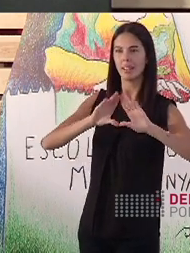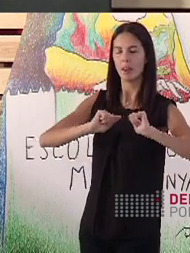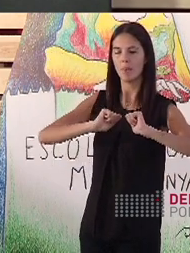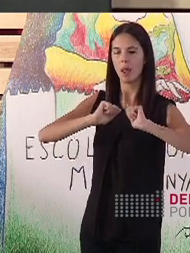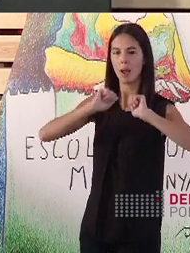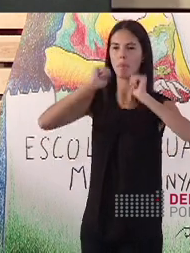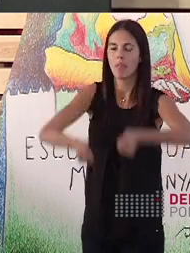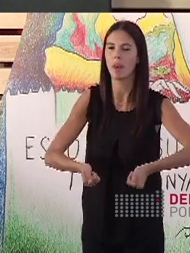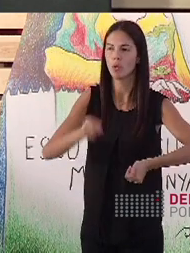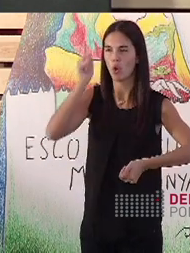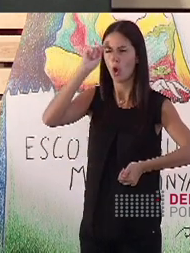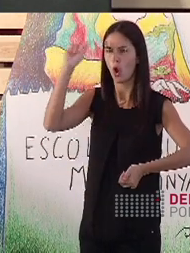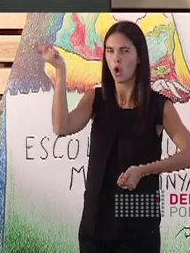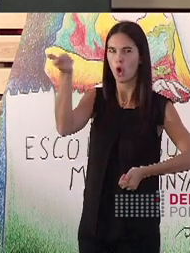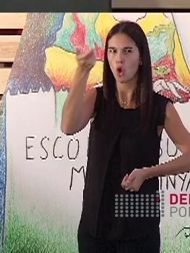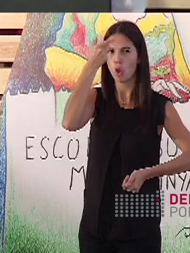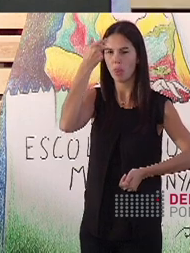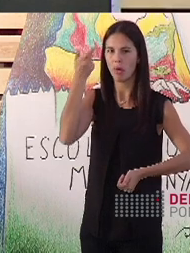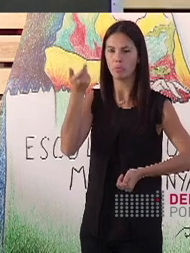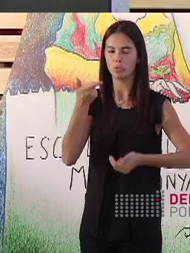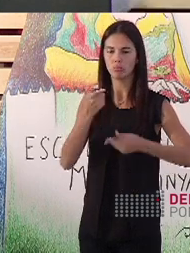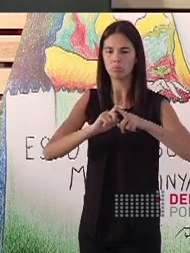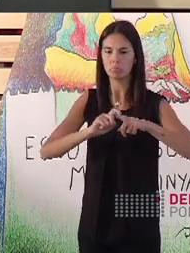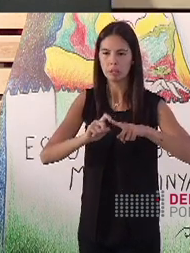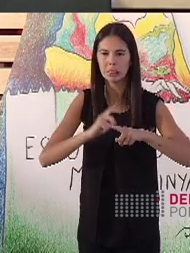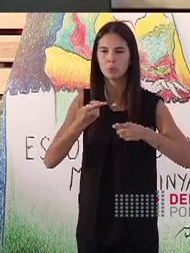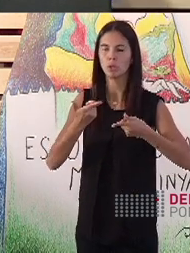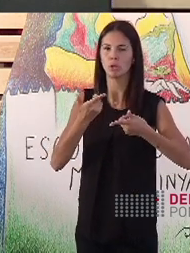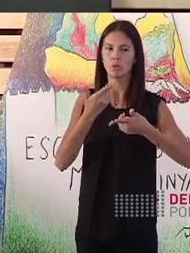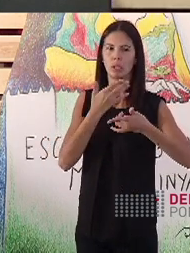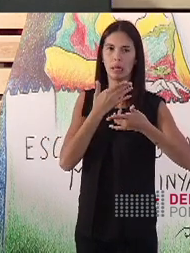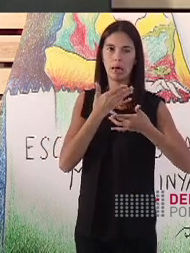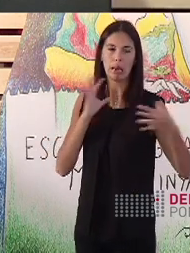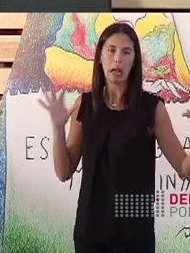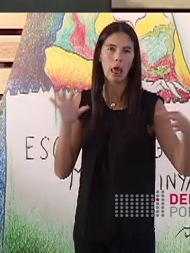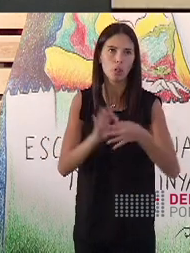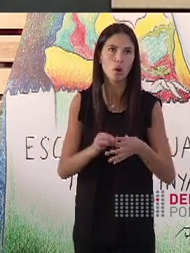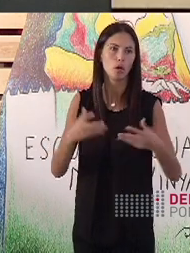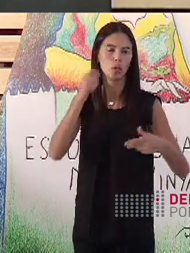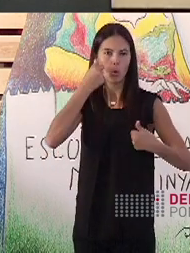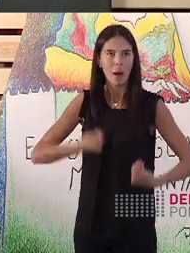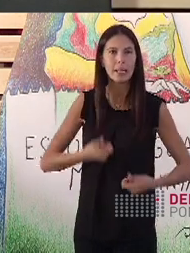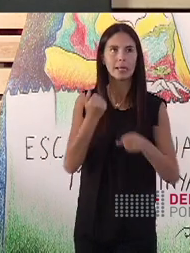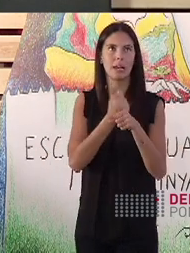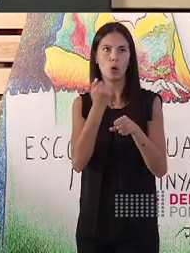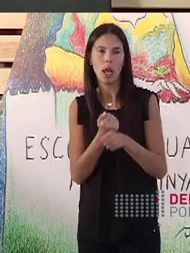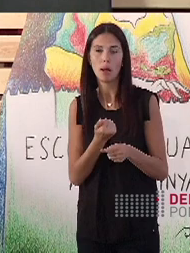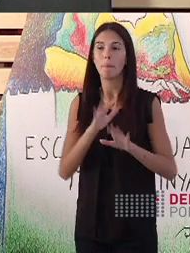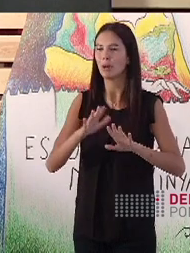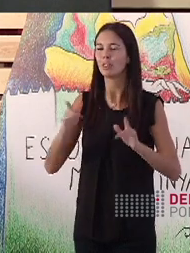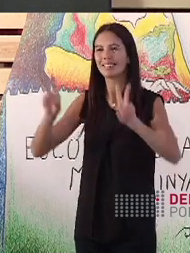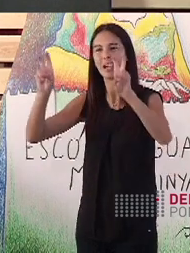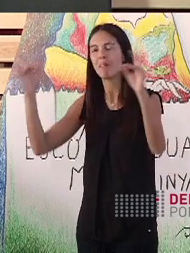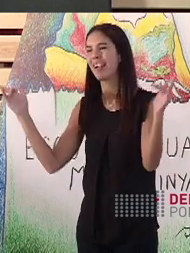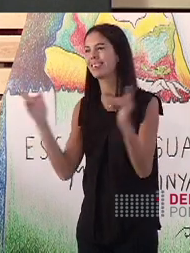a conceptualizar y a politizar sobre todo tipo de relaciones humanas, las laborales, las educativas, las no, las todo, menos la cama. La